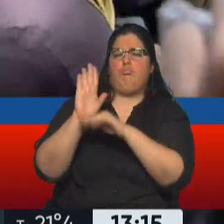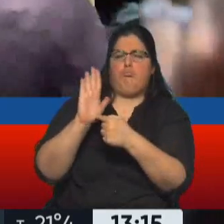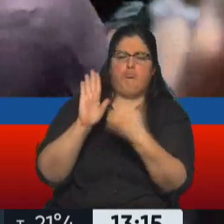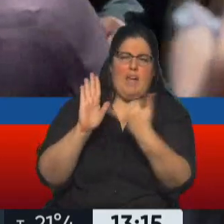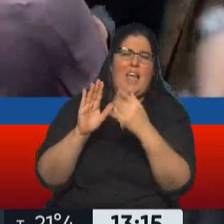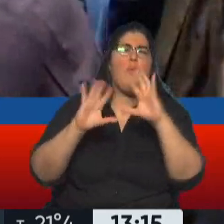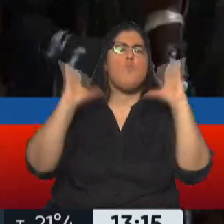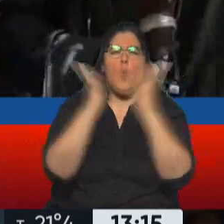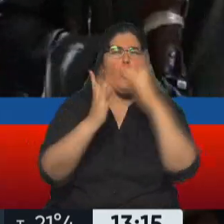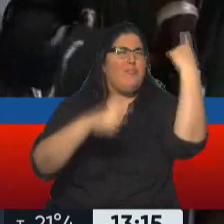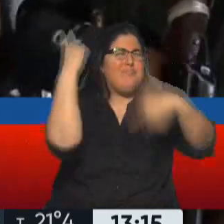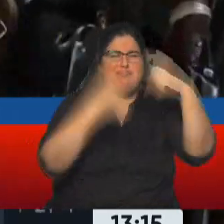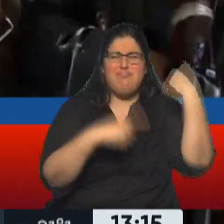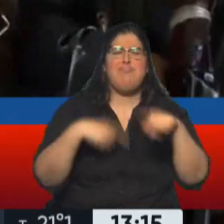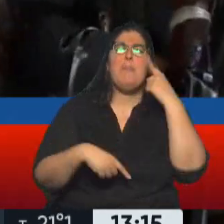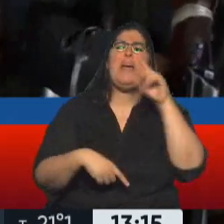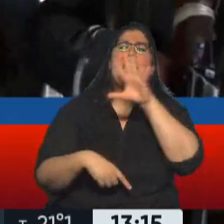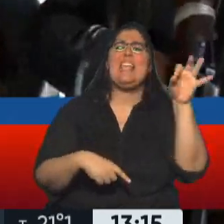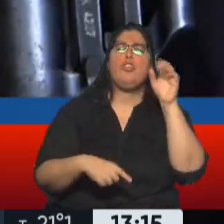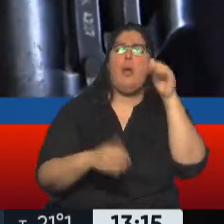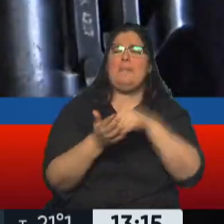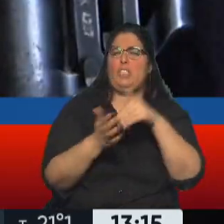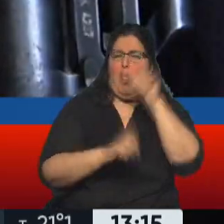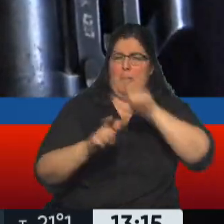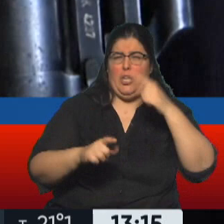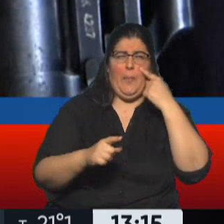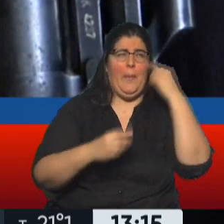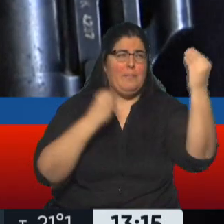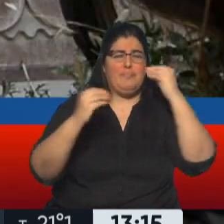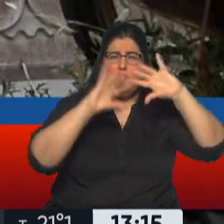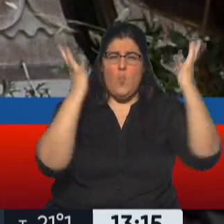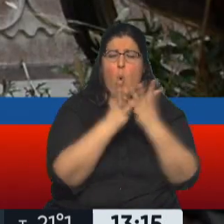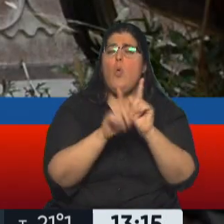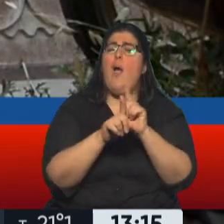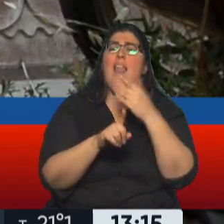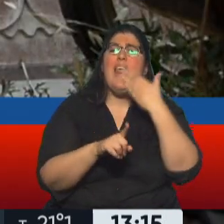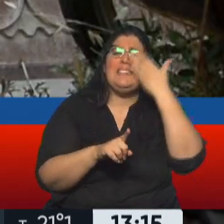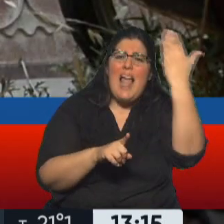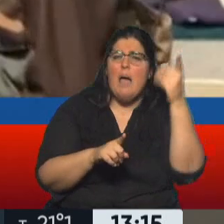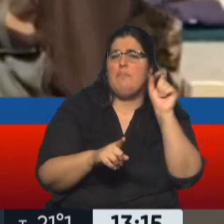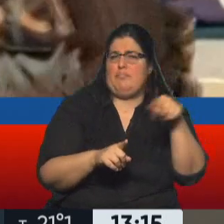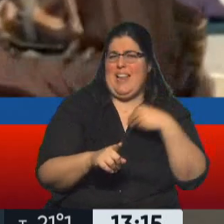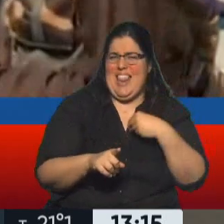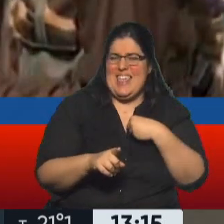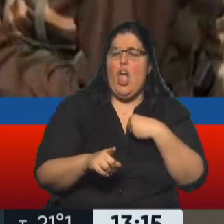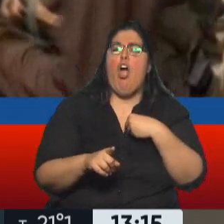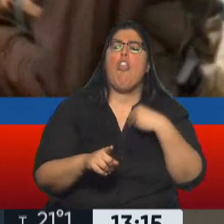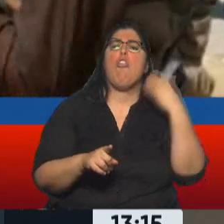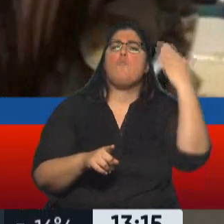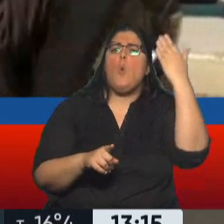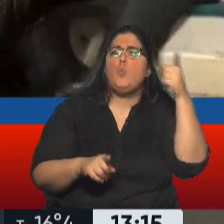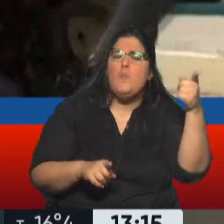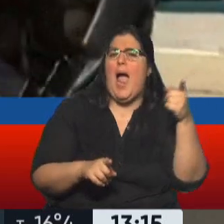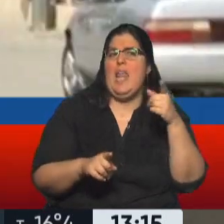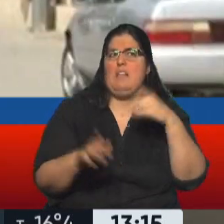millones de personas que viven en países donde el islamismo es, o la religión islámica, el Islam, los musulmanes son mayoría,